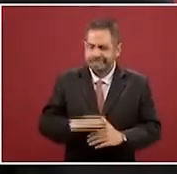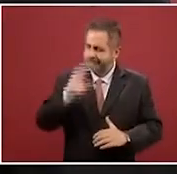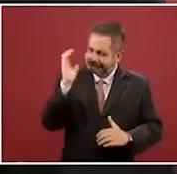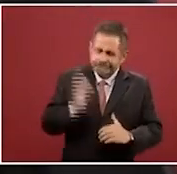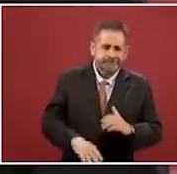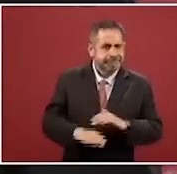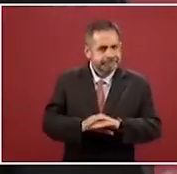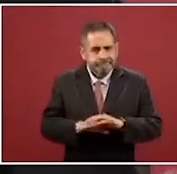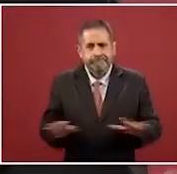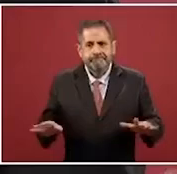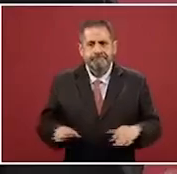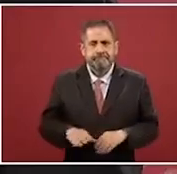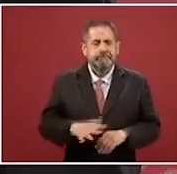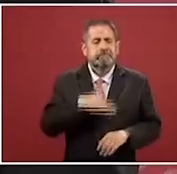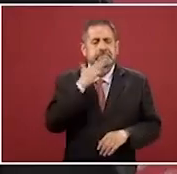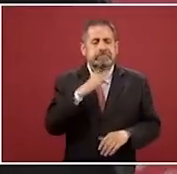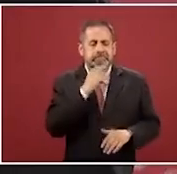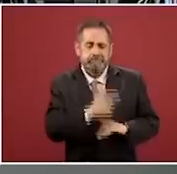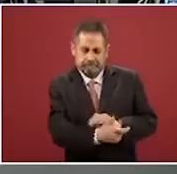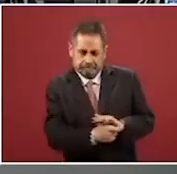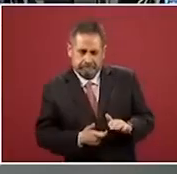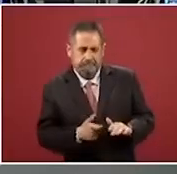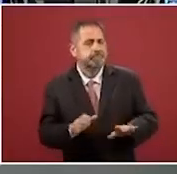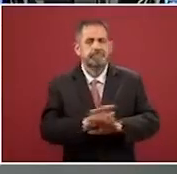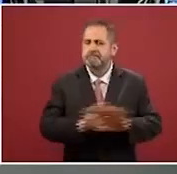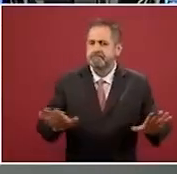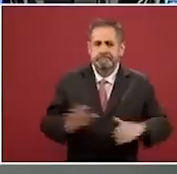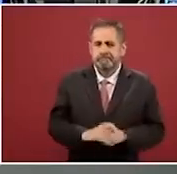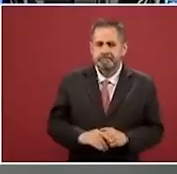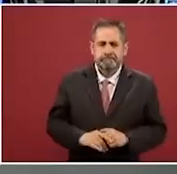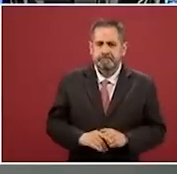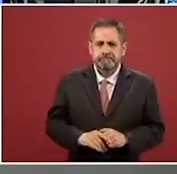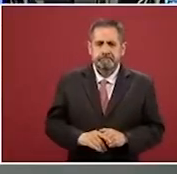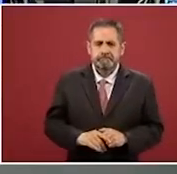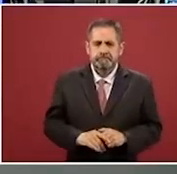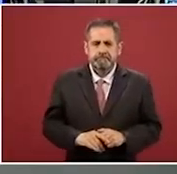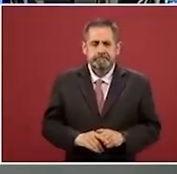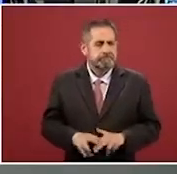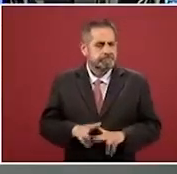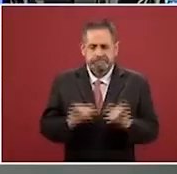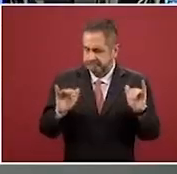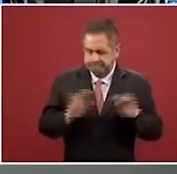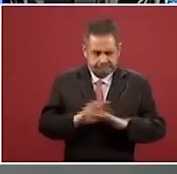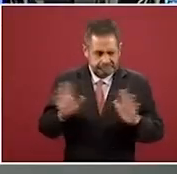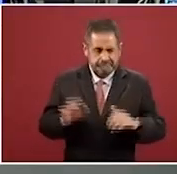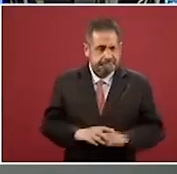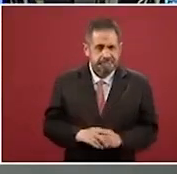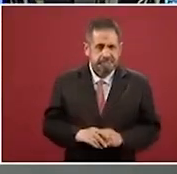acaben los sobornos. Nada de